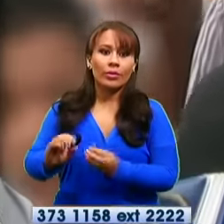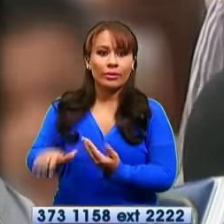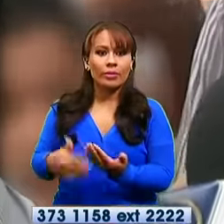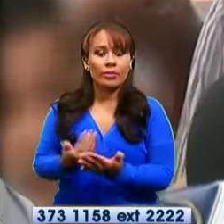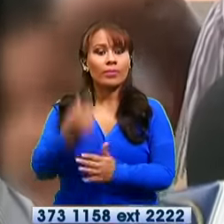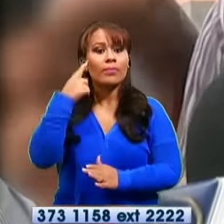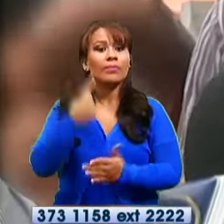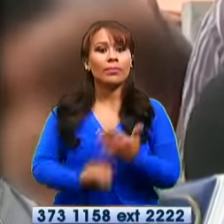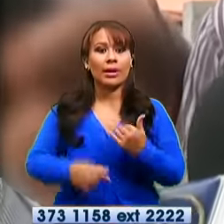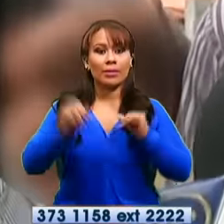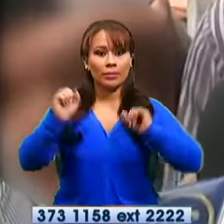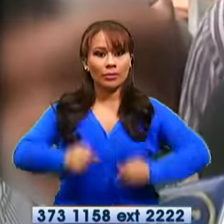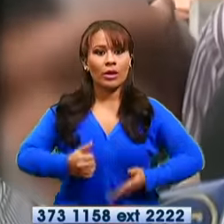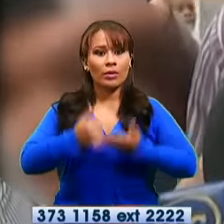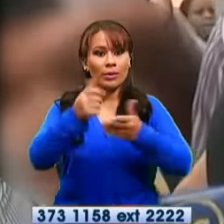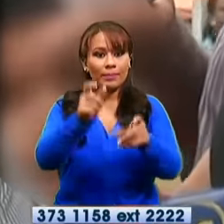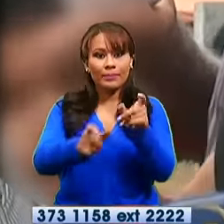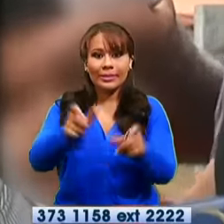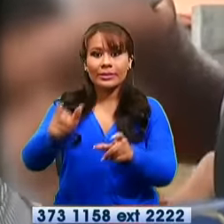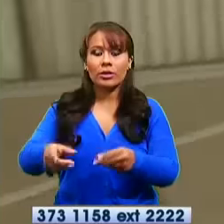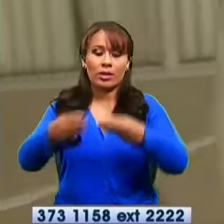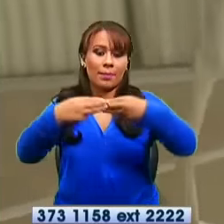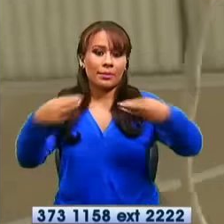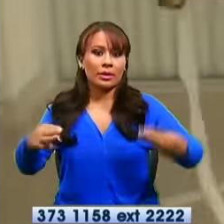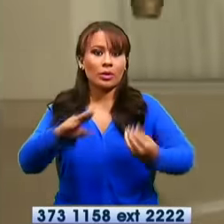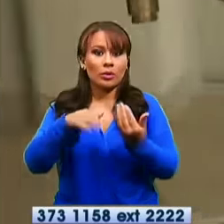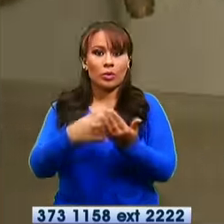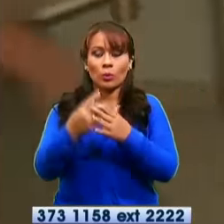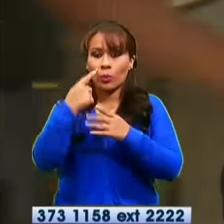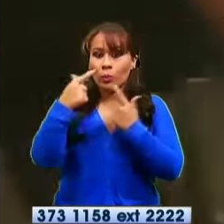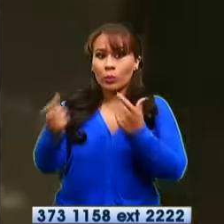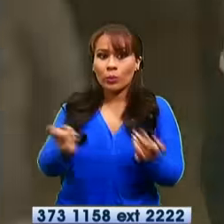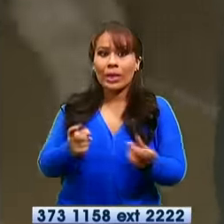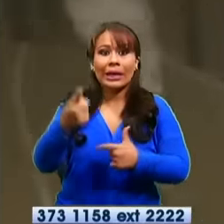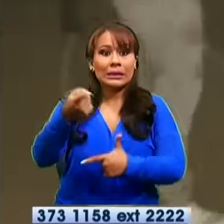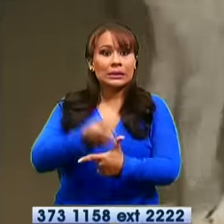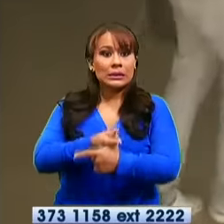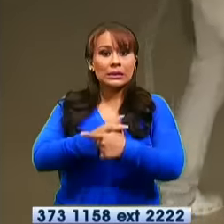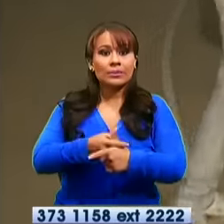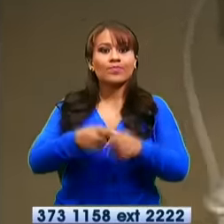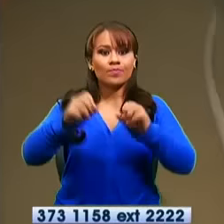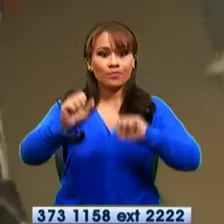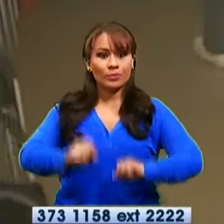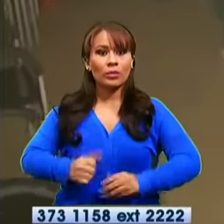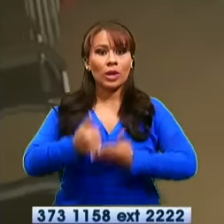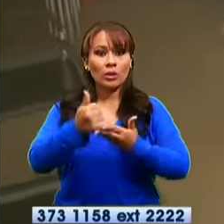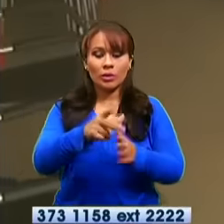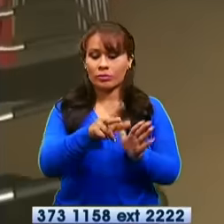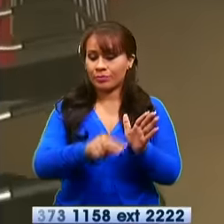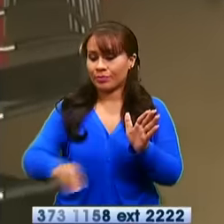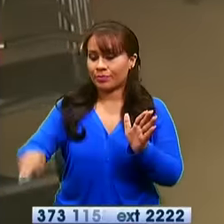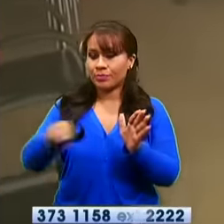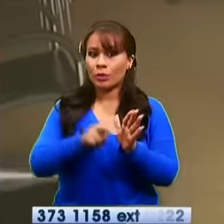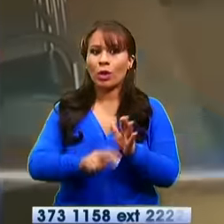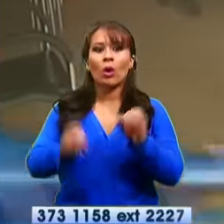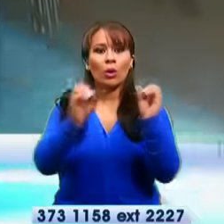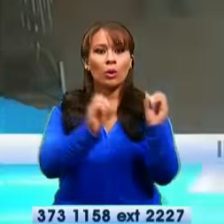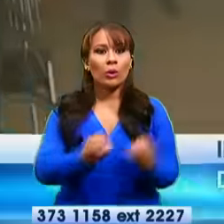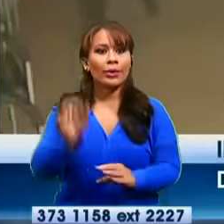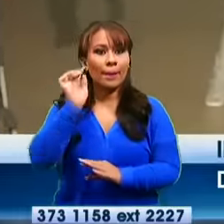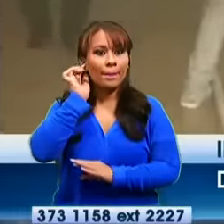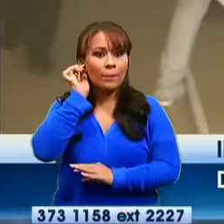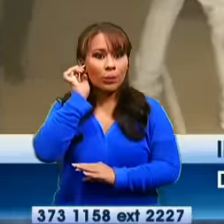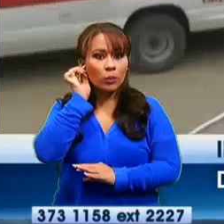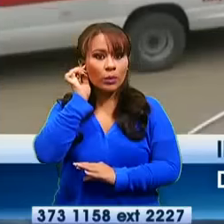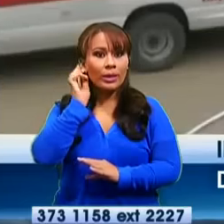evacuando personal cuando parte el material etc a pesar de la emergencia la salida se efectuó en completo orden las mujeres que habían